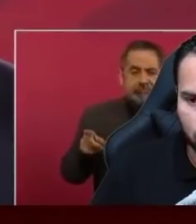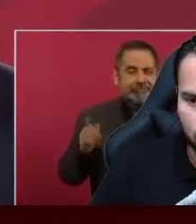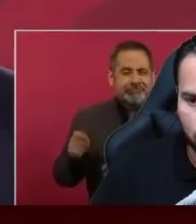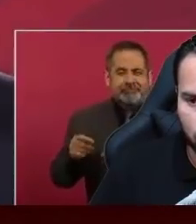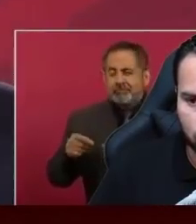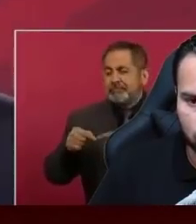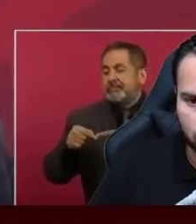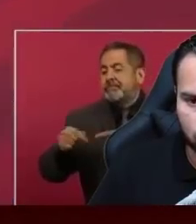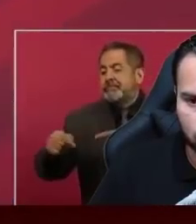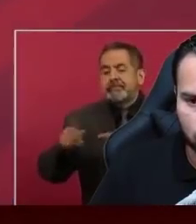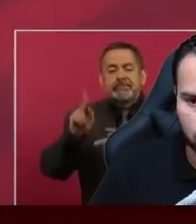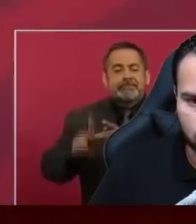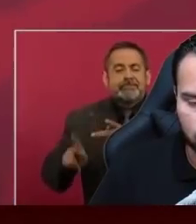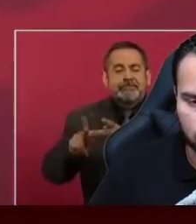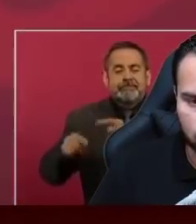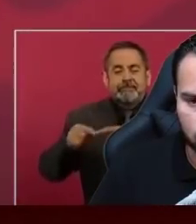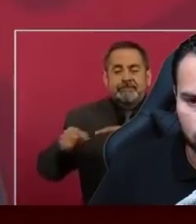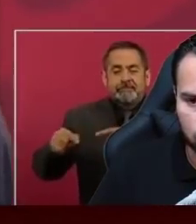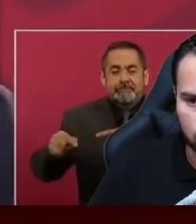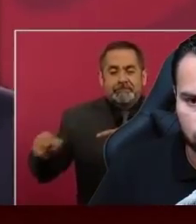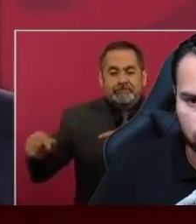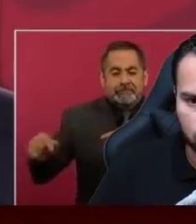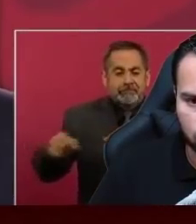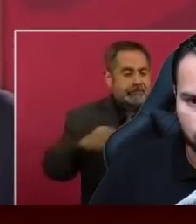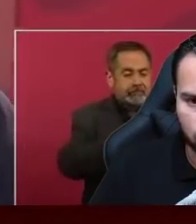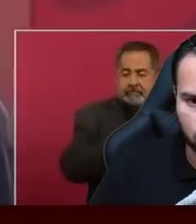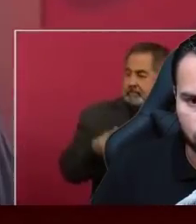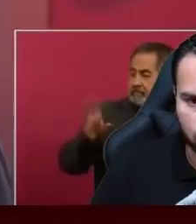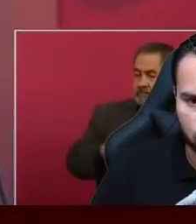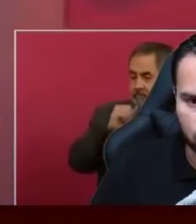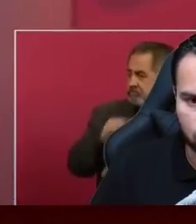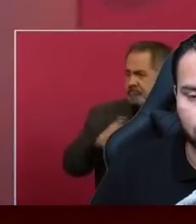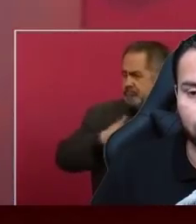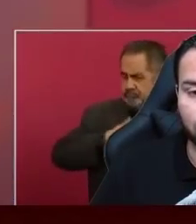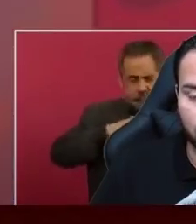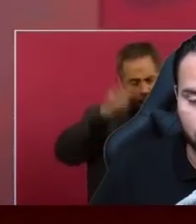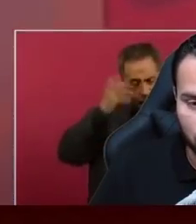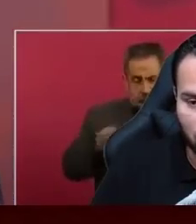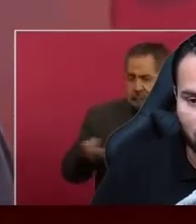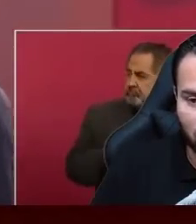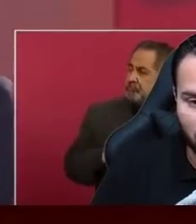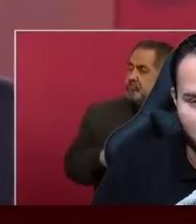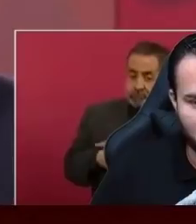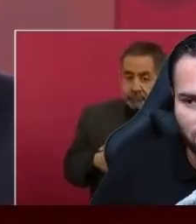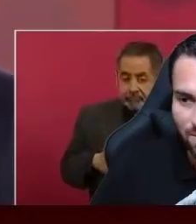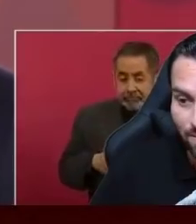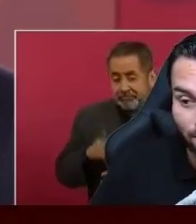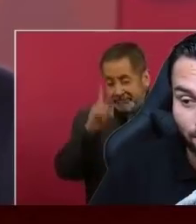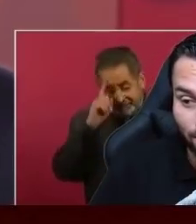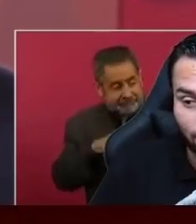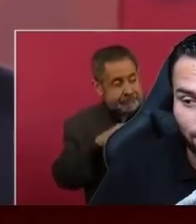pequeños tramos nos van ah